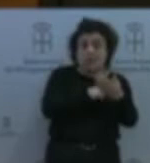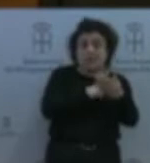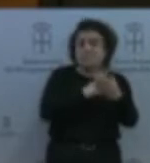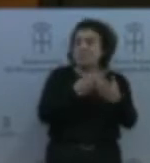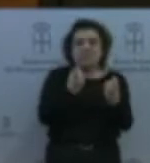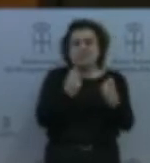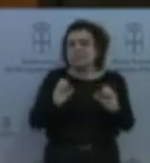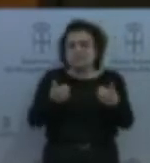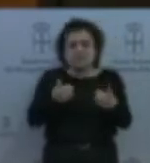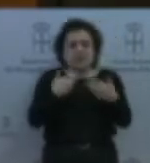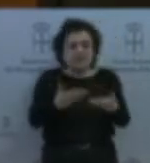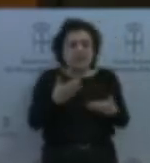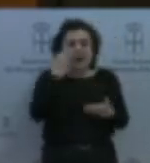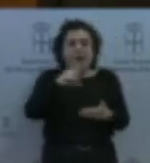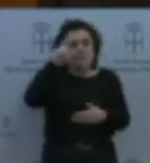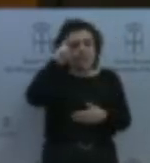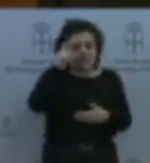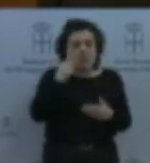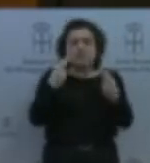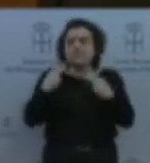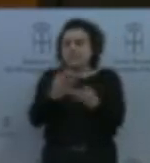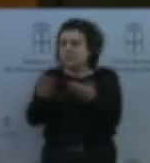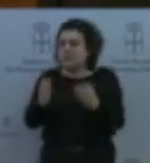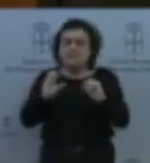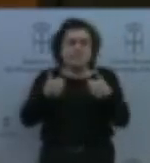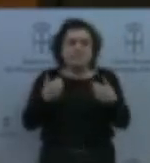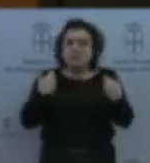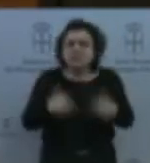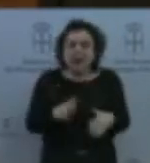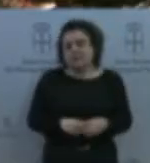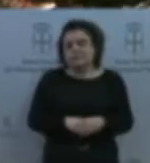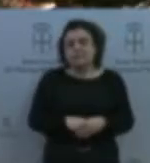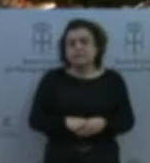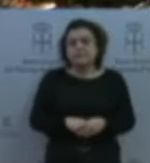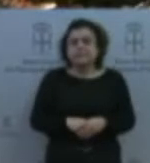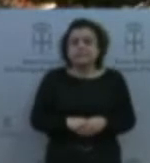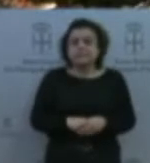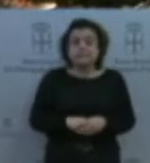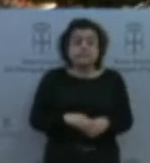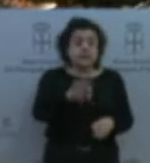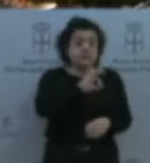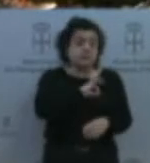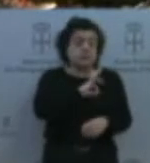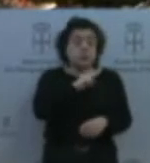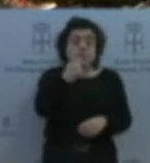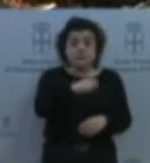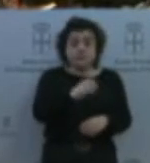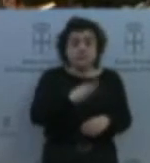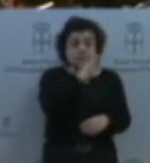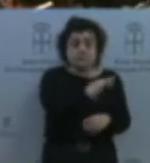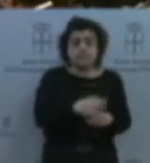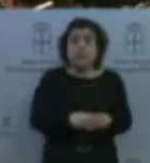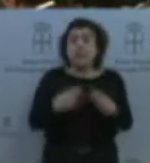entamar ya. Y el momento, y la hora. Oficialidad. Señor diputado, ya dije, como